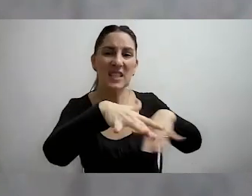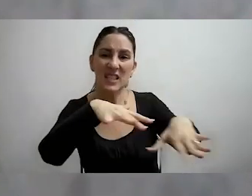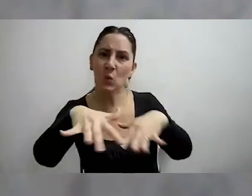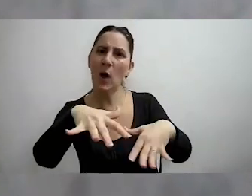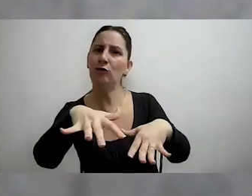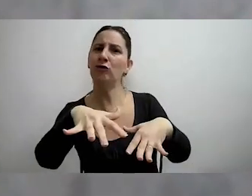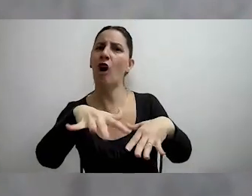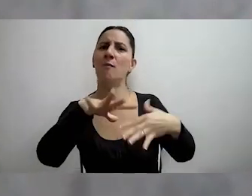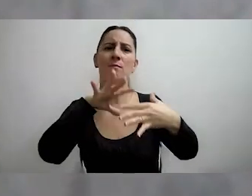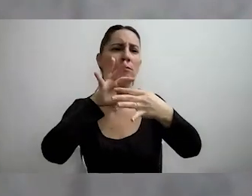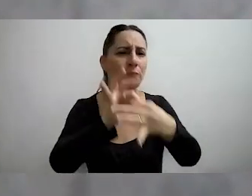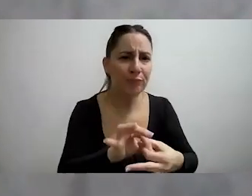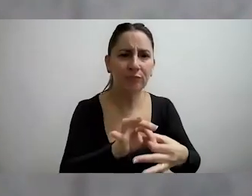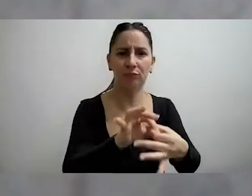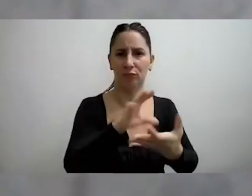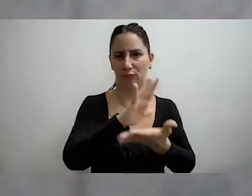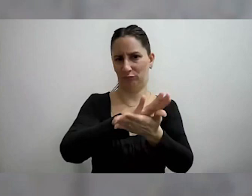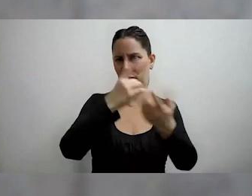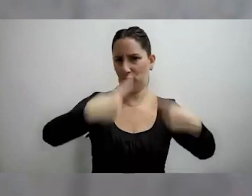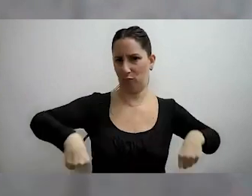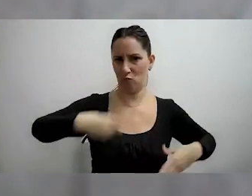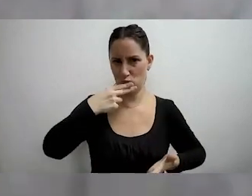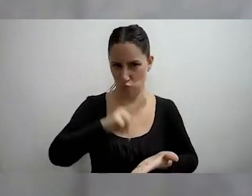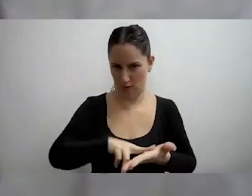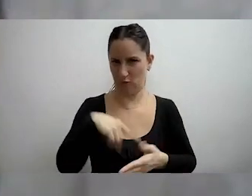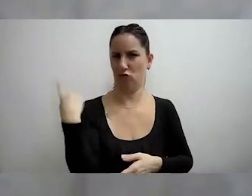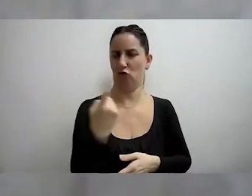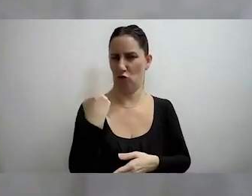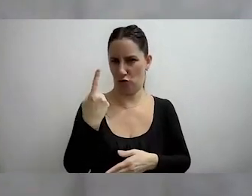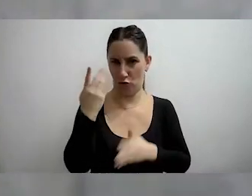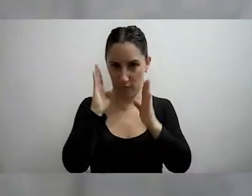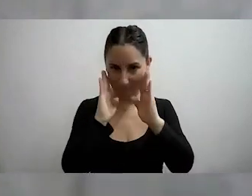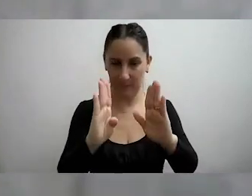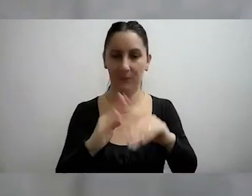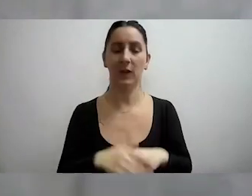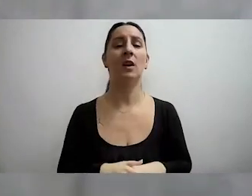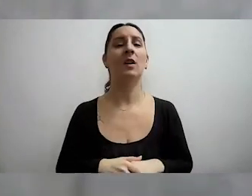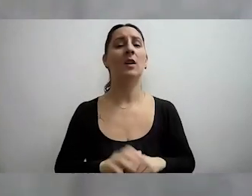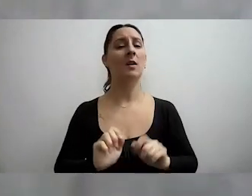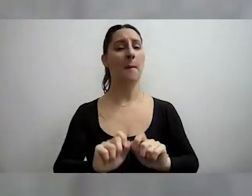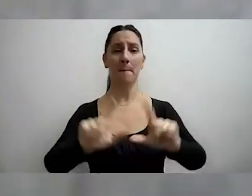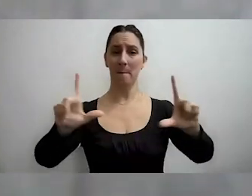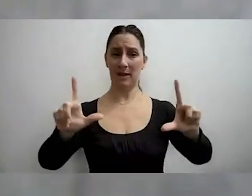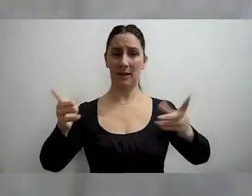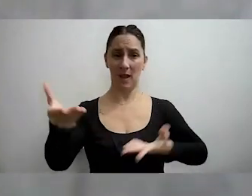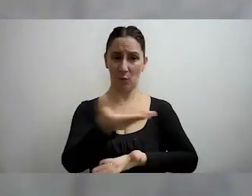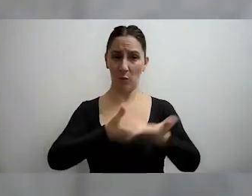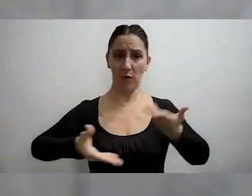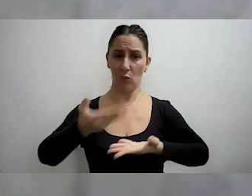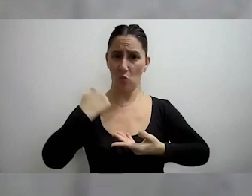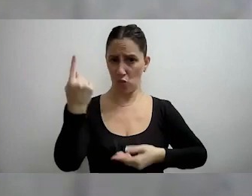que es la materia de carácter tributario. Yo voy a compartir una pantalla, si ustedes me van siguiendo, y cualquier inquietud al